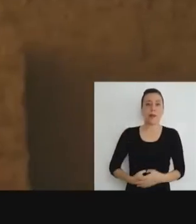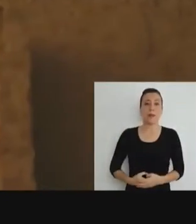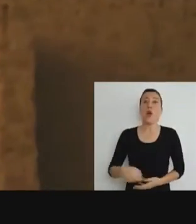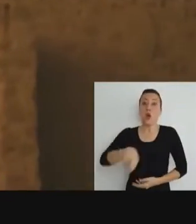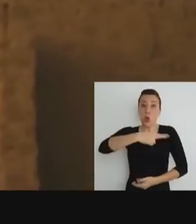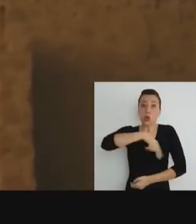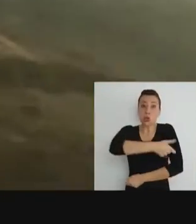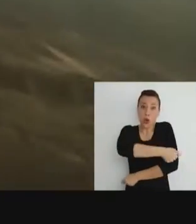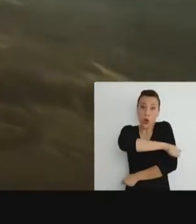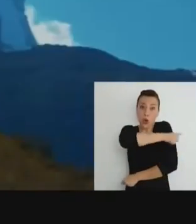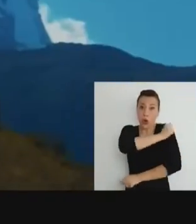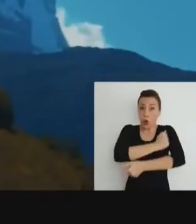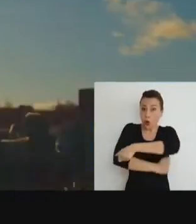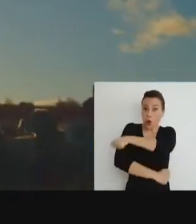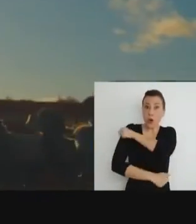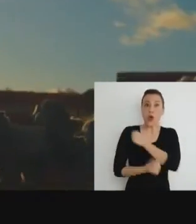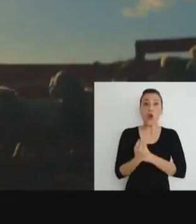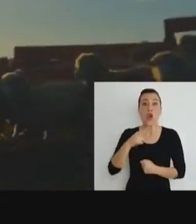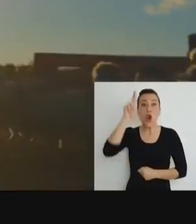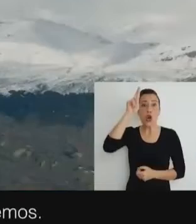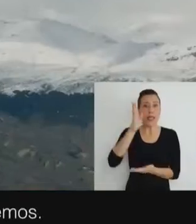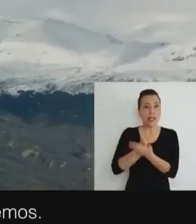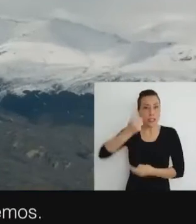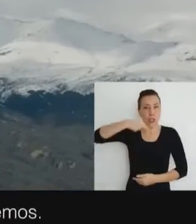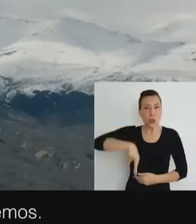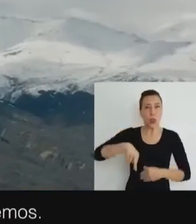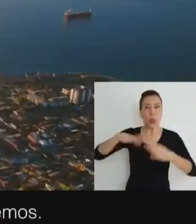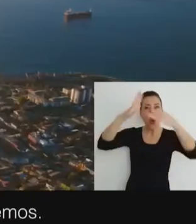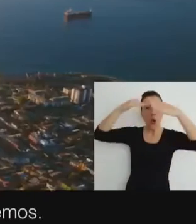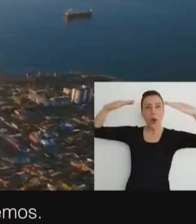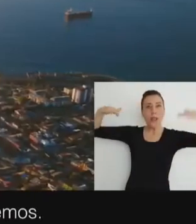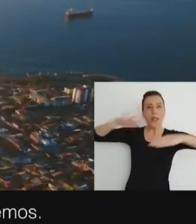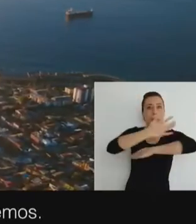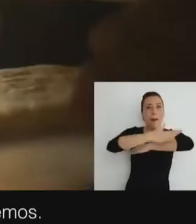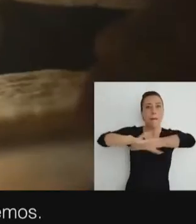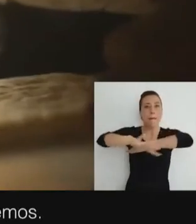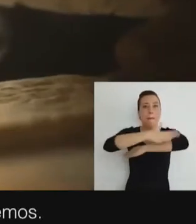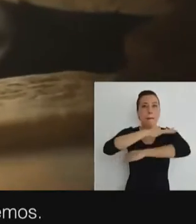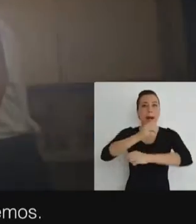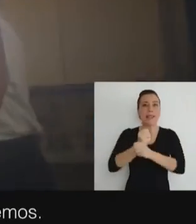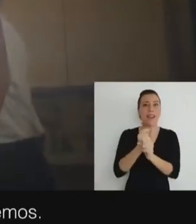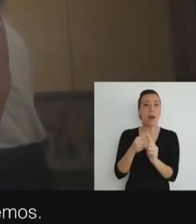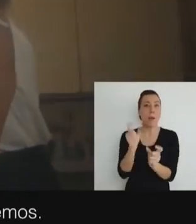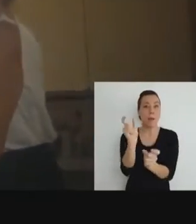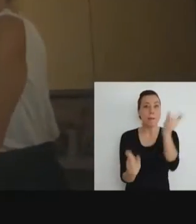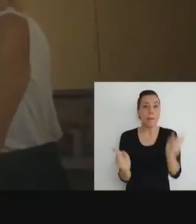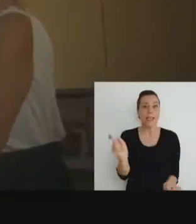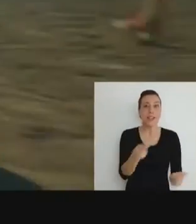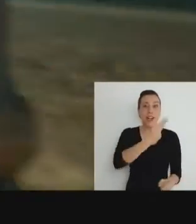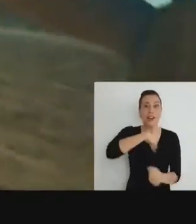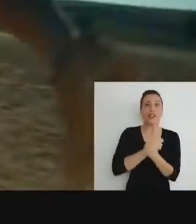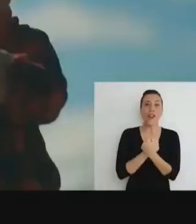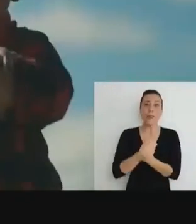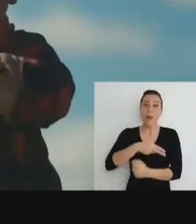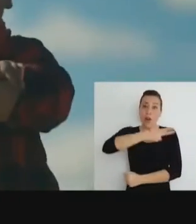Nos arremangamos de norte a sur, de cordillera a mar, trabajando por quienes queremos. Nos arremangamos para que niñas